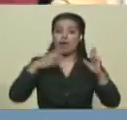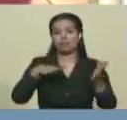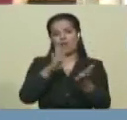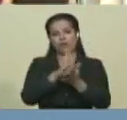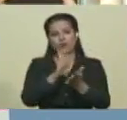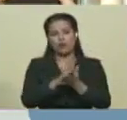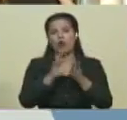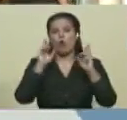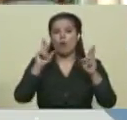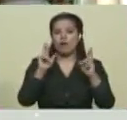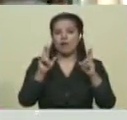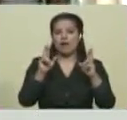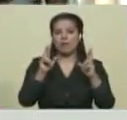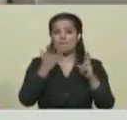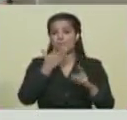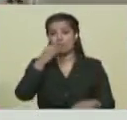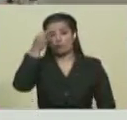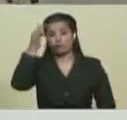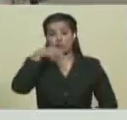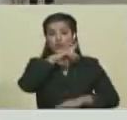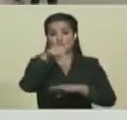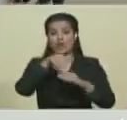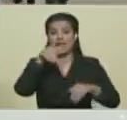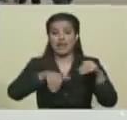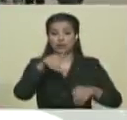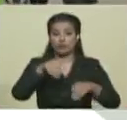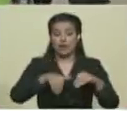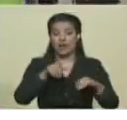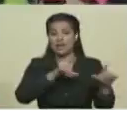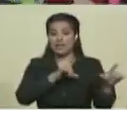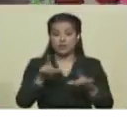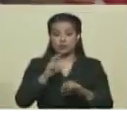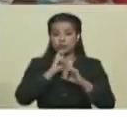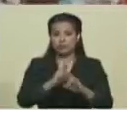el Consejo Nacional Electoral dé los resultados,